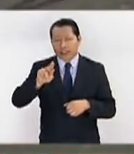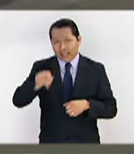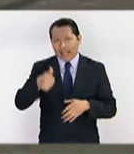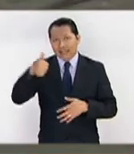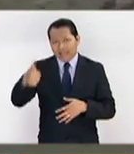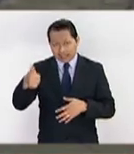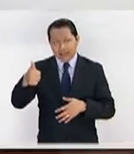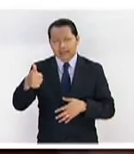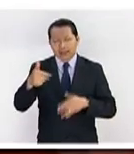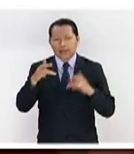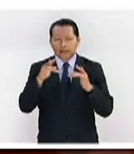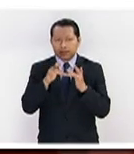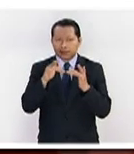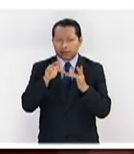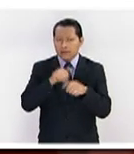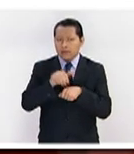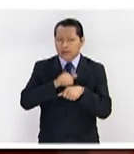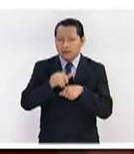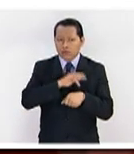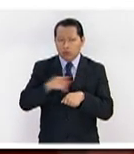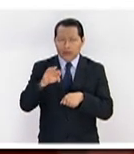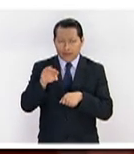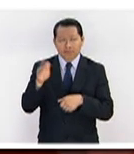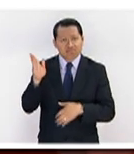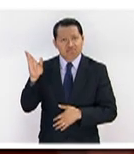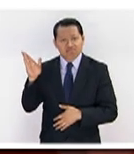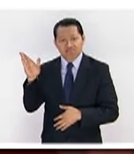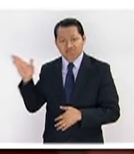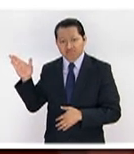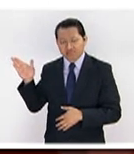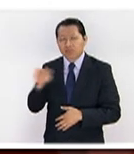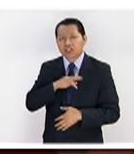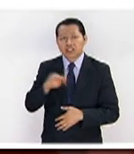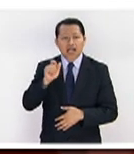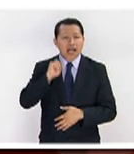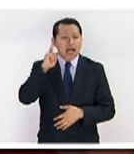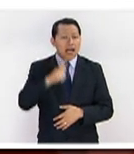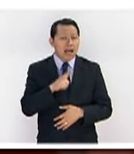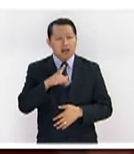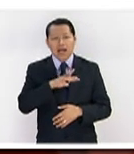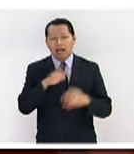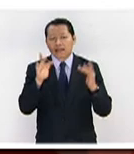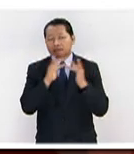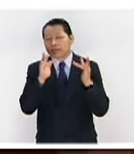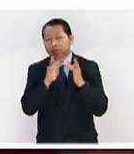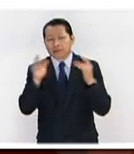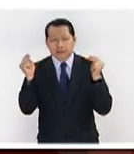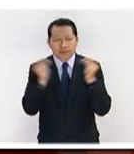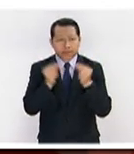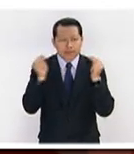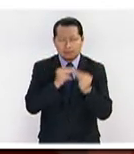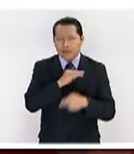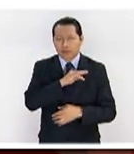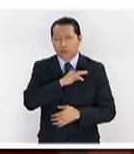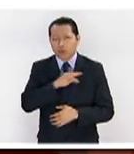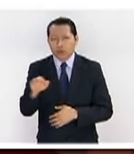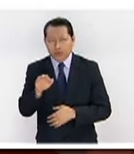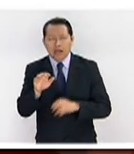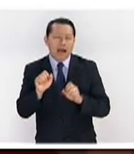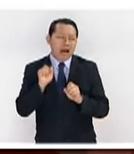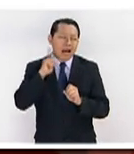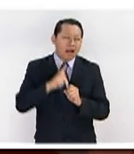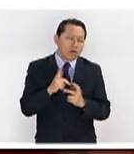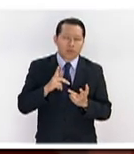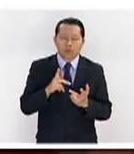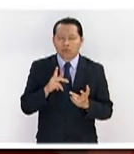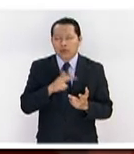210-872-4386, para dar atención de emergencia en caso de que algún connacional así lo requiera o haya sido afectado